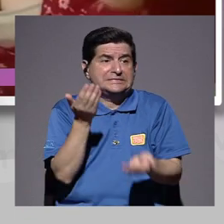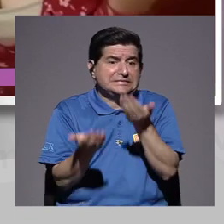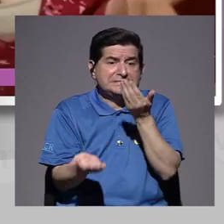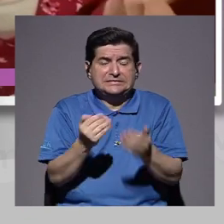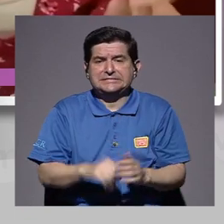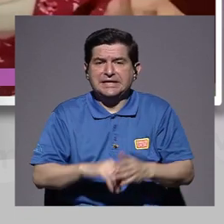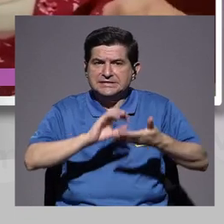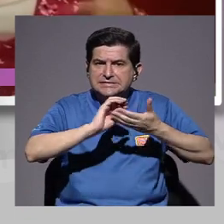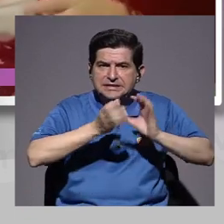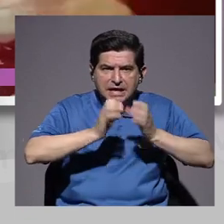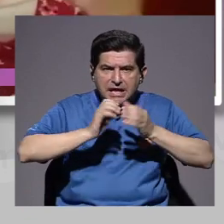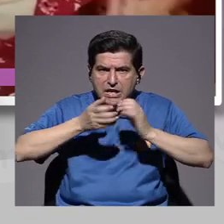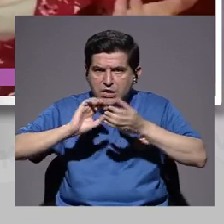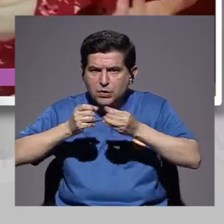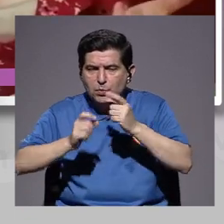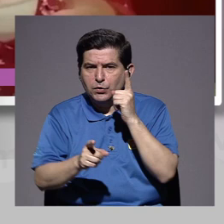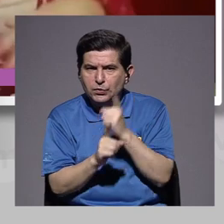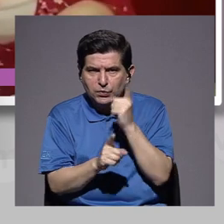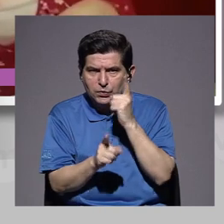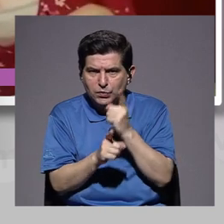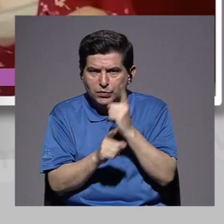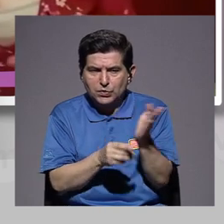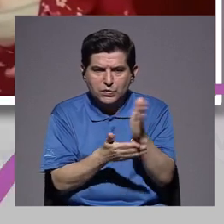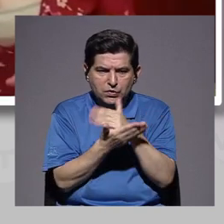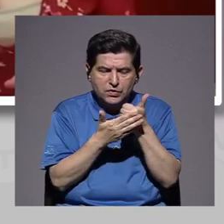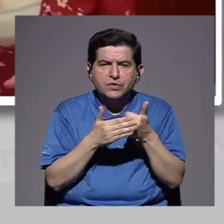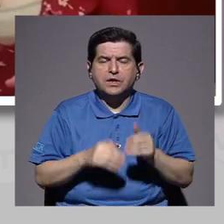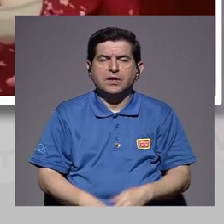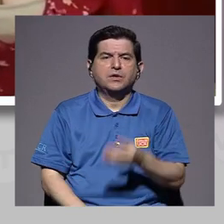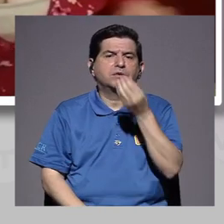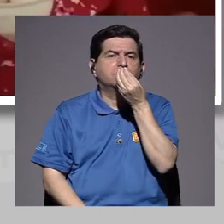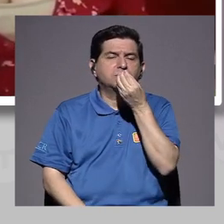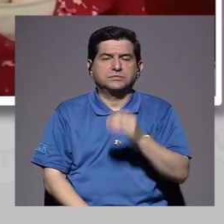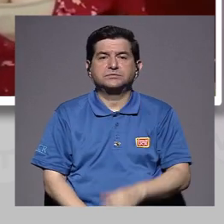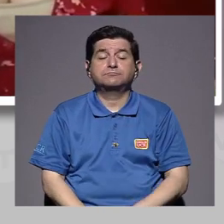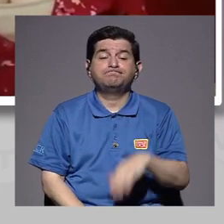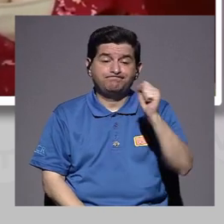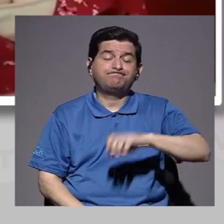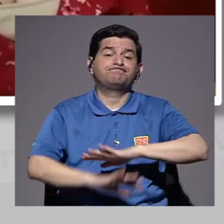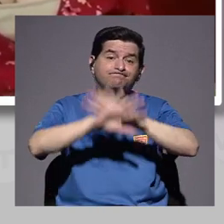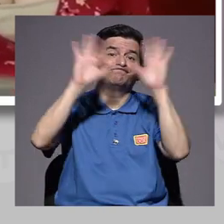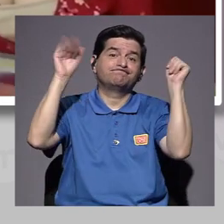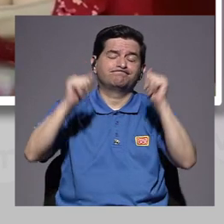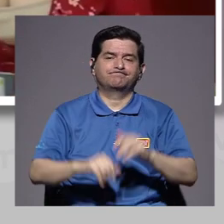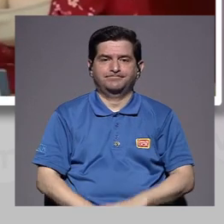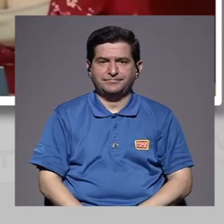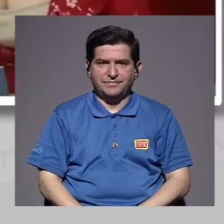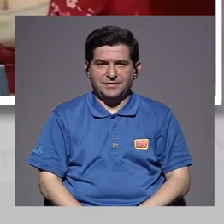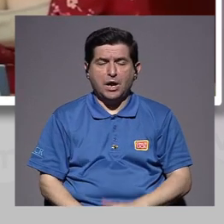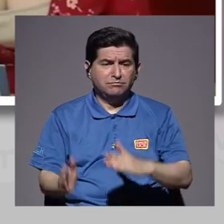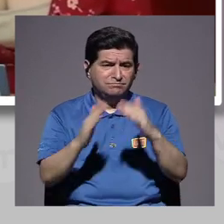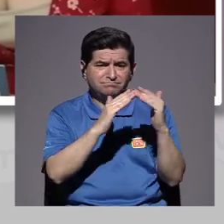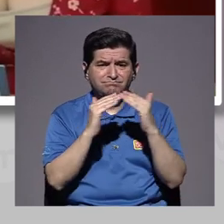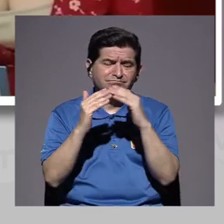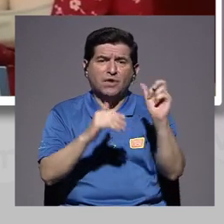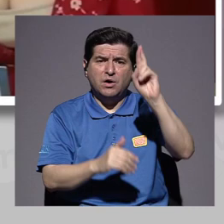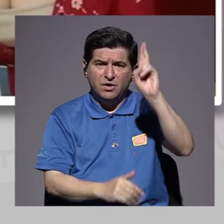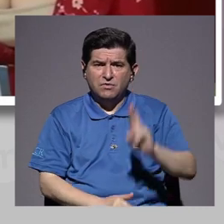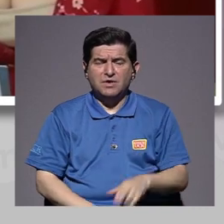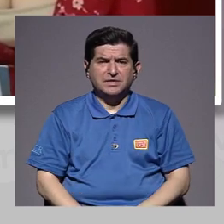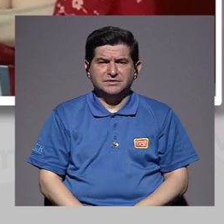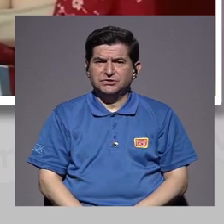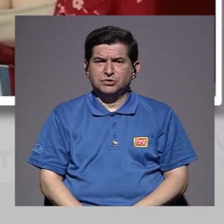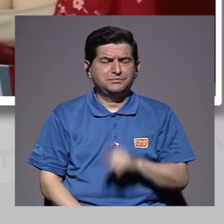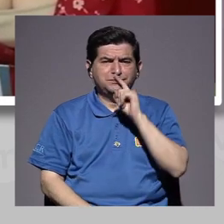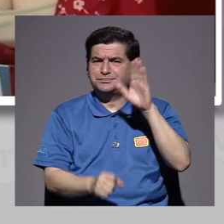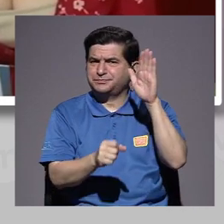la cantidad, digamos, adecuada de algunos de estos alimentos. Claro, todavía la población costarricense no